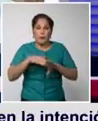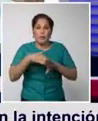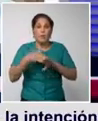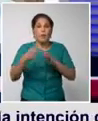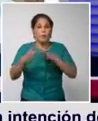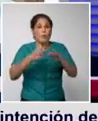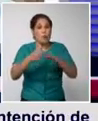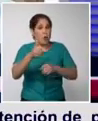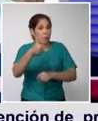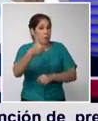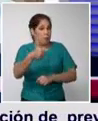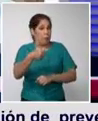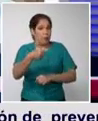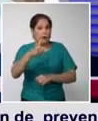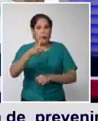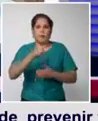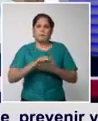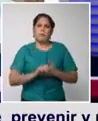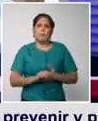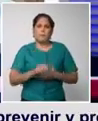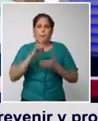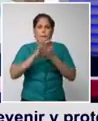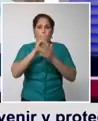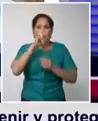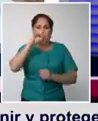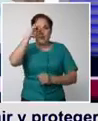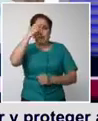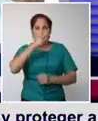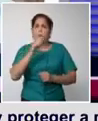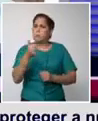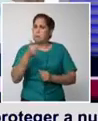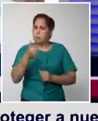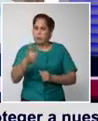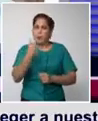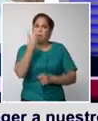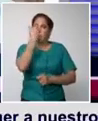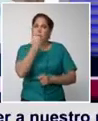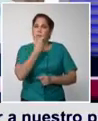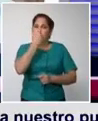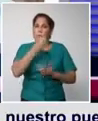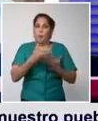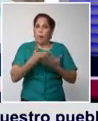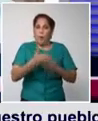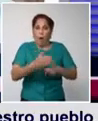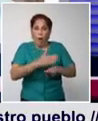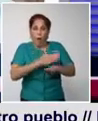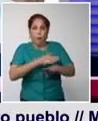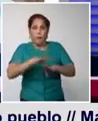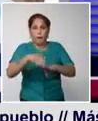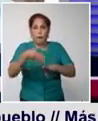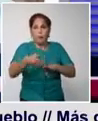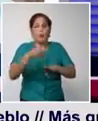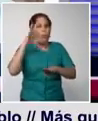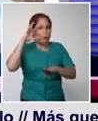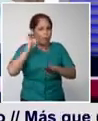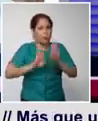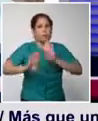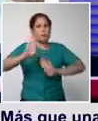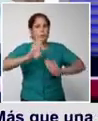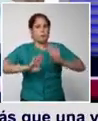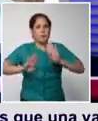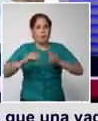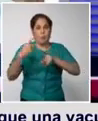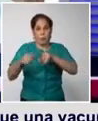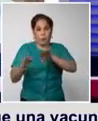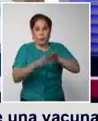funcionalidad de esos anticuerpos. Y la hemos direccionado a este uso, puesto que, como ya sabemos, Abdala es